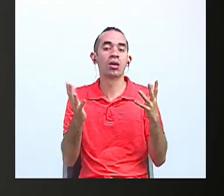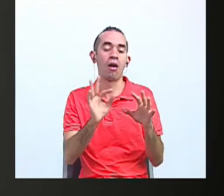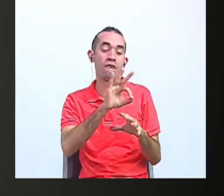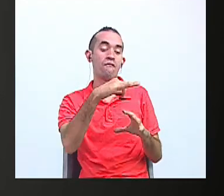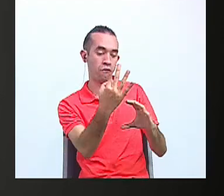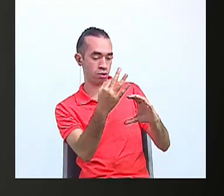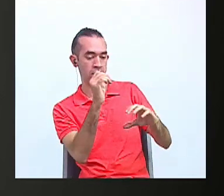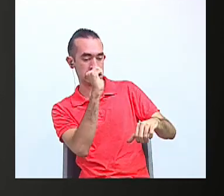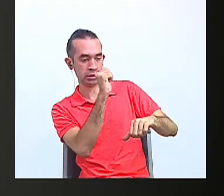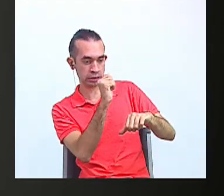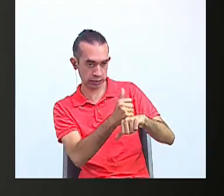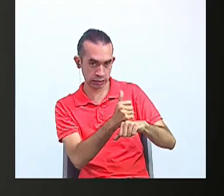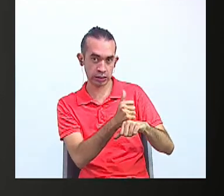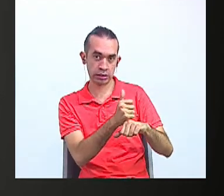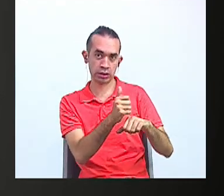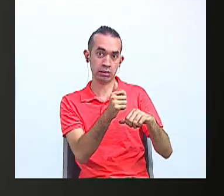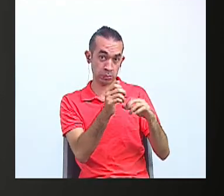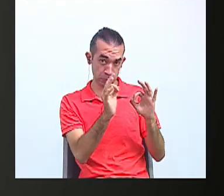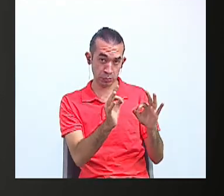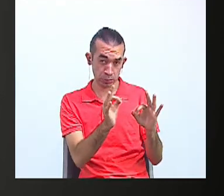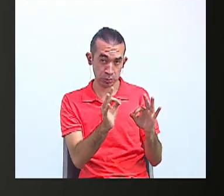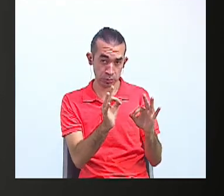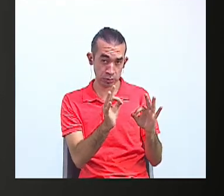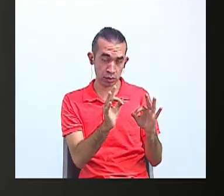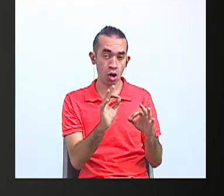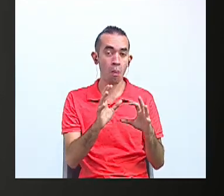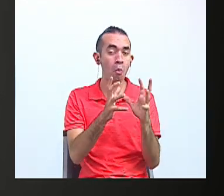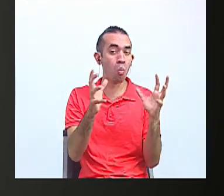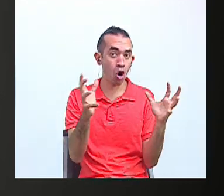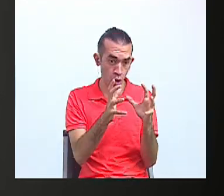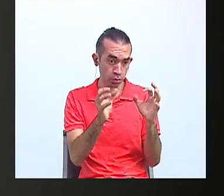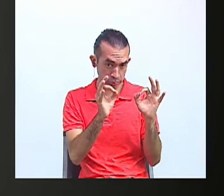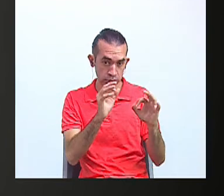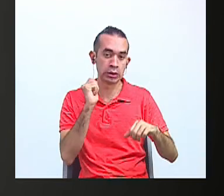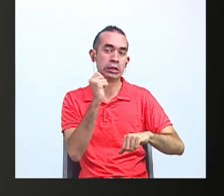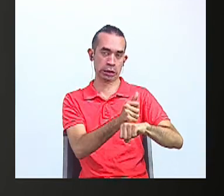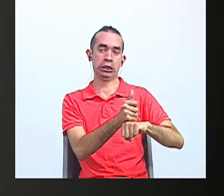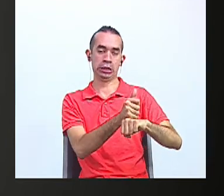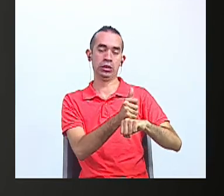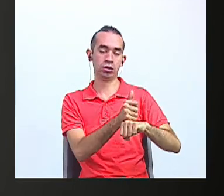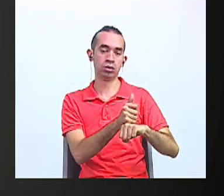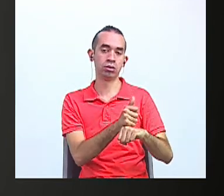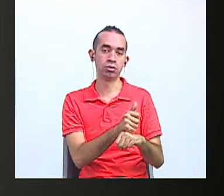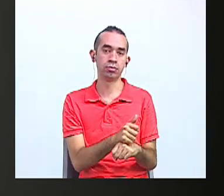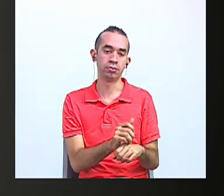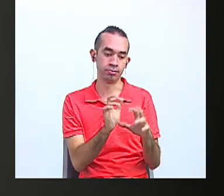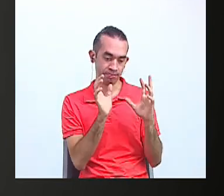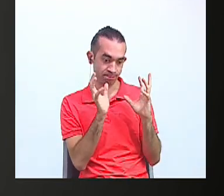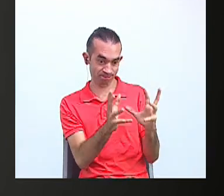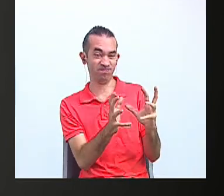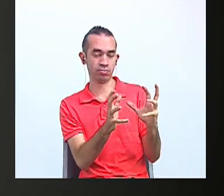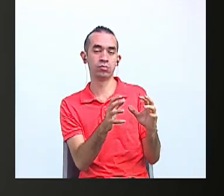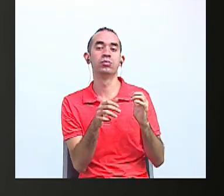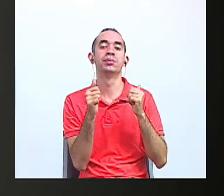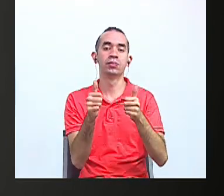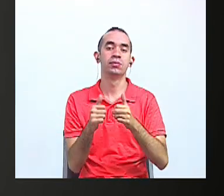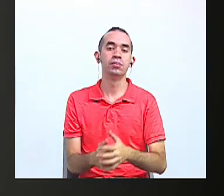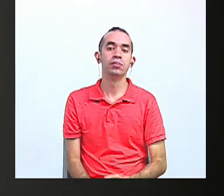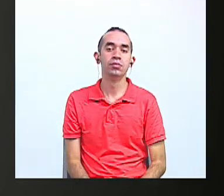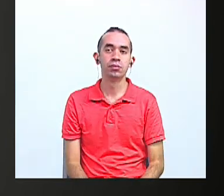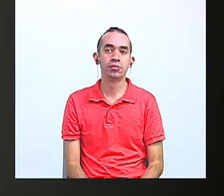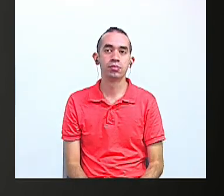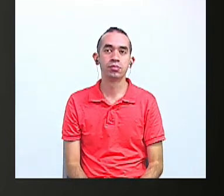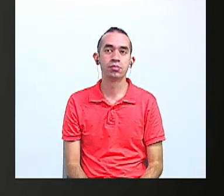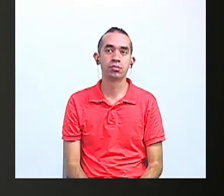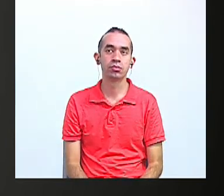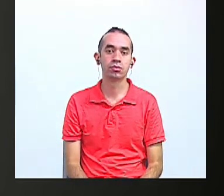el volumen en un estado sólido? Claro, tiene forma y volumen definida. Muy bien. ¿Cómo se